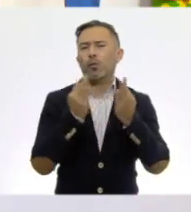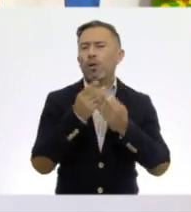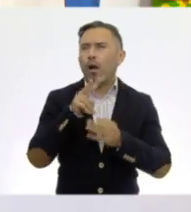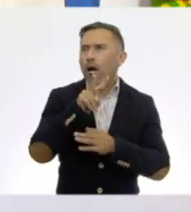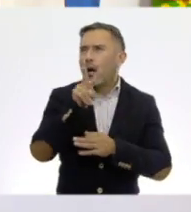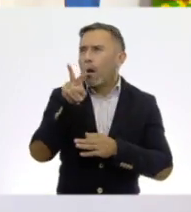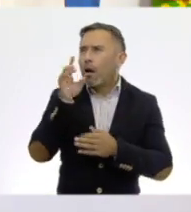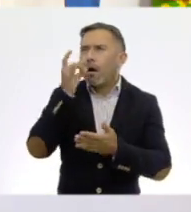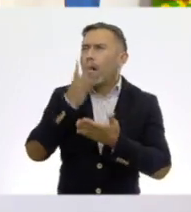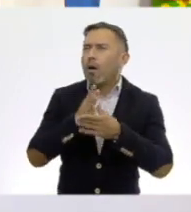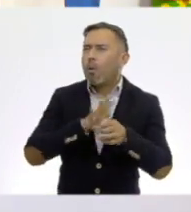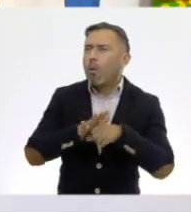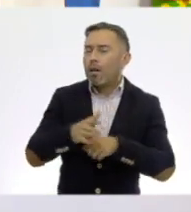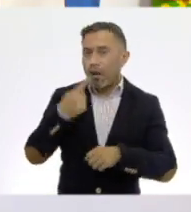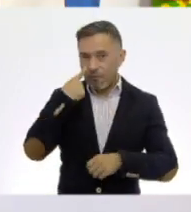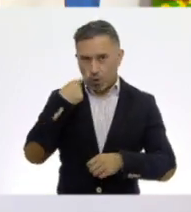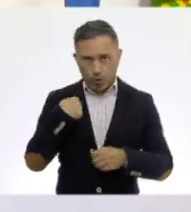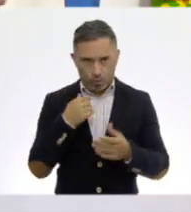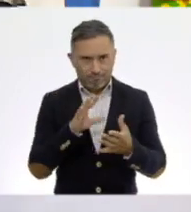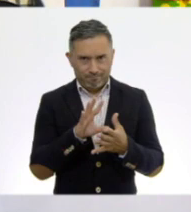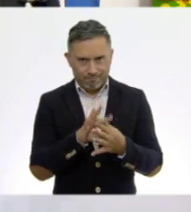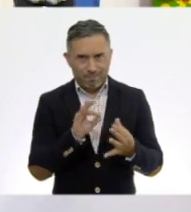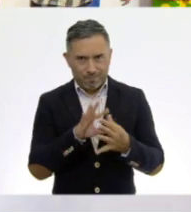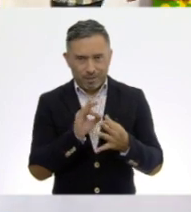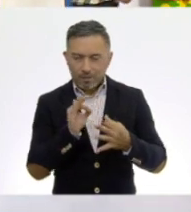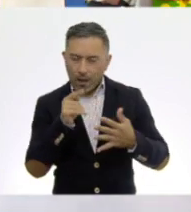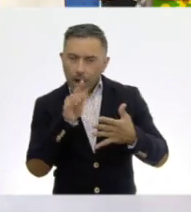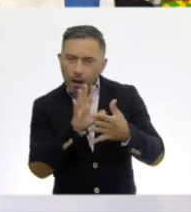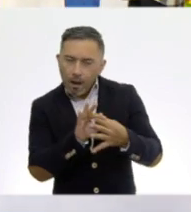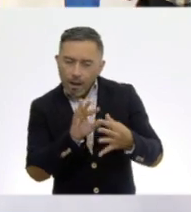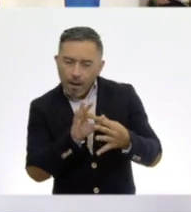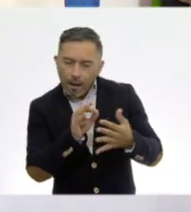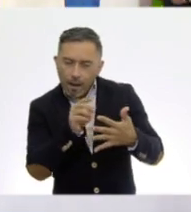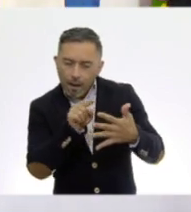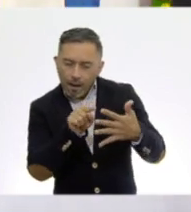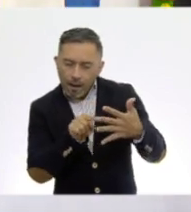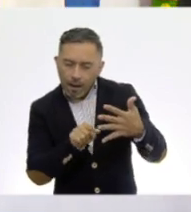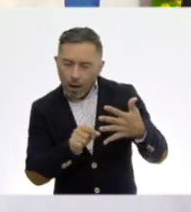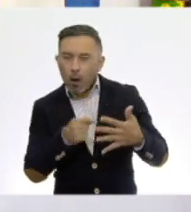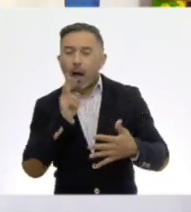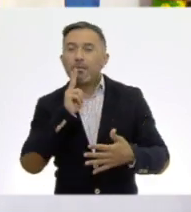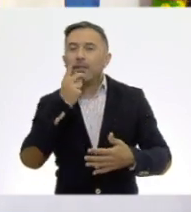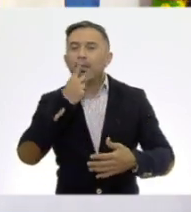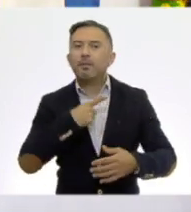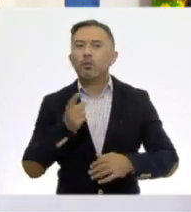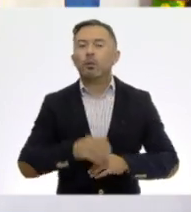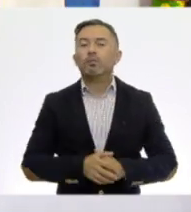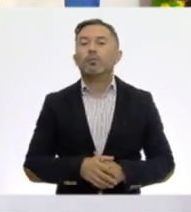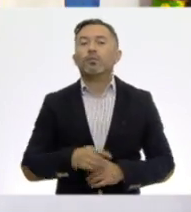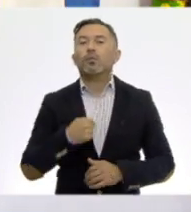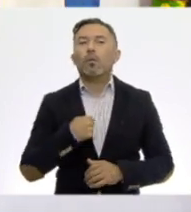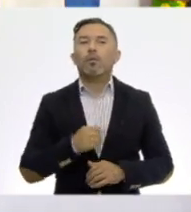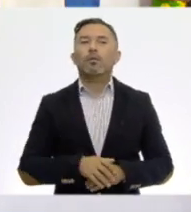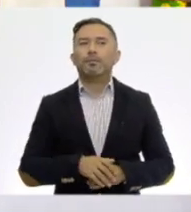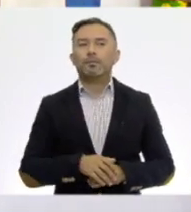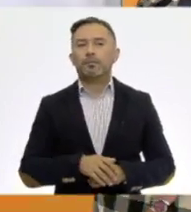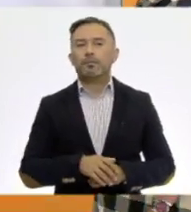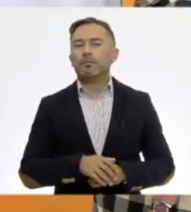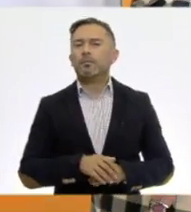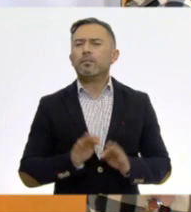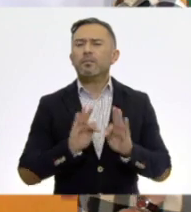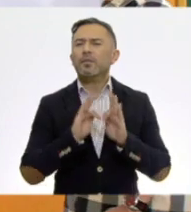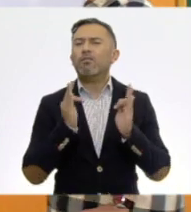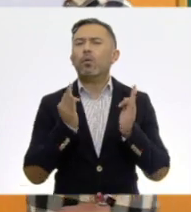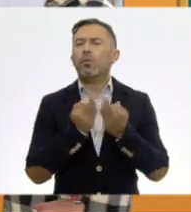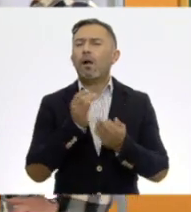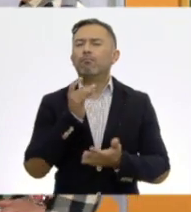algunas características. Ajá. Y tú me vas a decir de qué figura geométrica me estoy refiriendo. Muy bien,